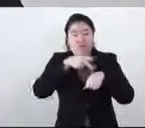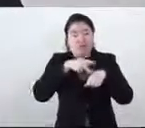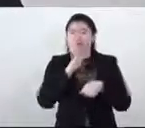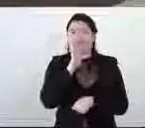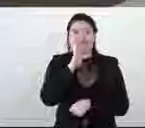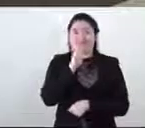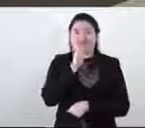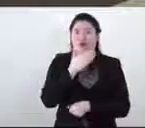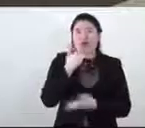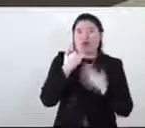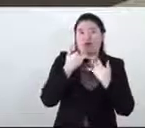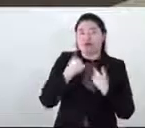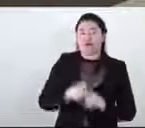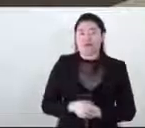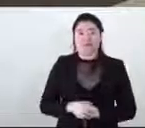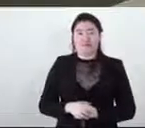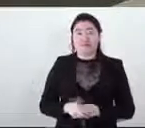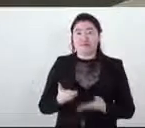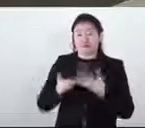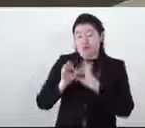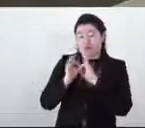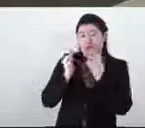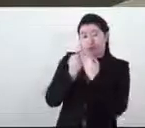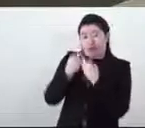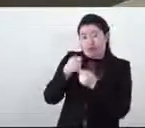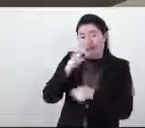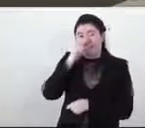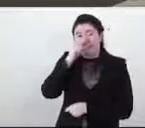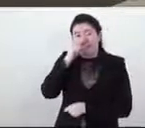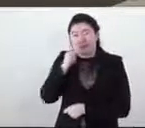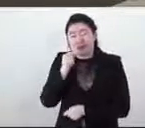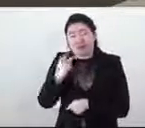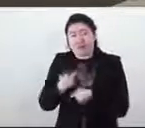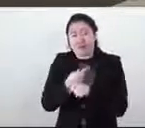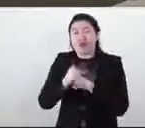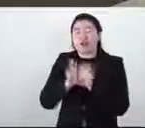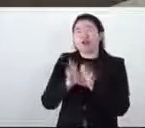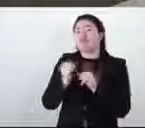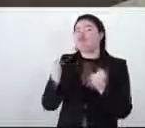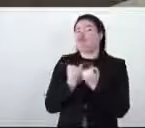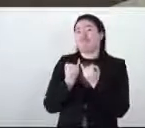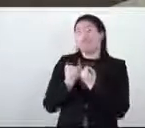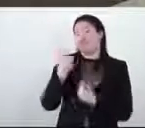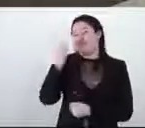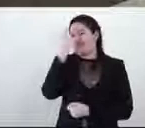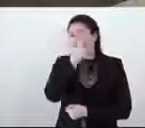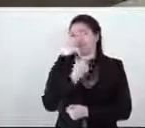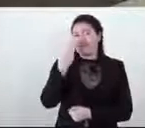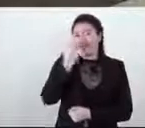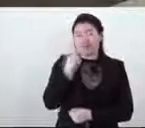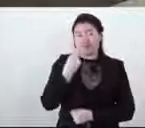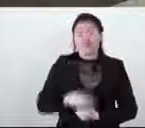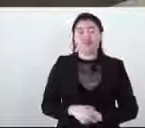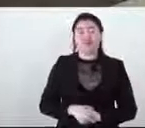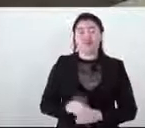de ubicación de estos. En el modo de falla se determinará mediante pruebas destructivas. Inciso